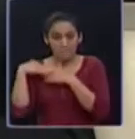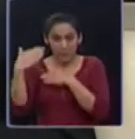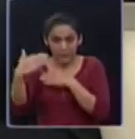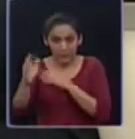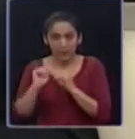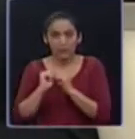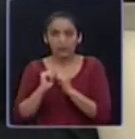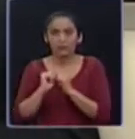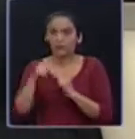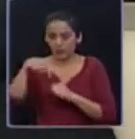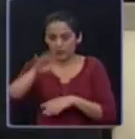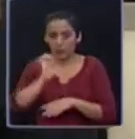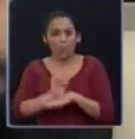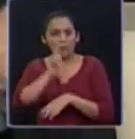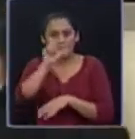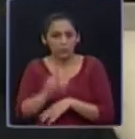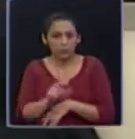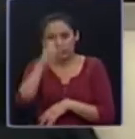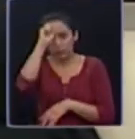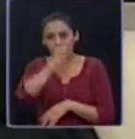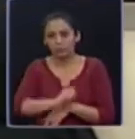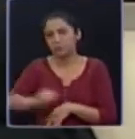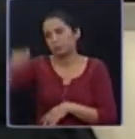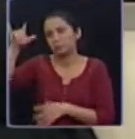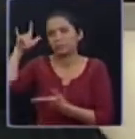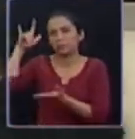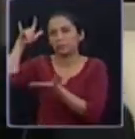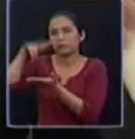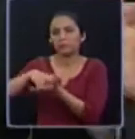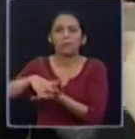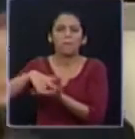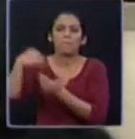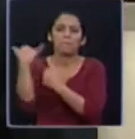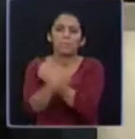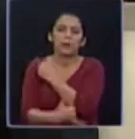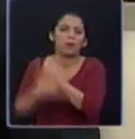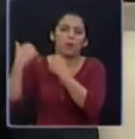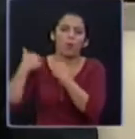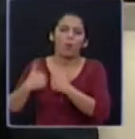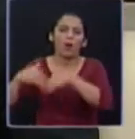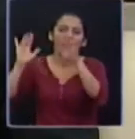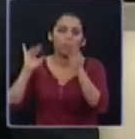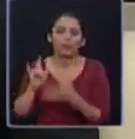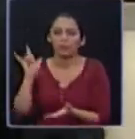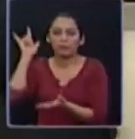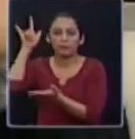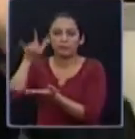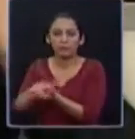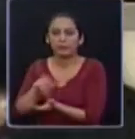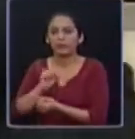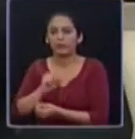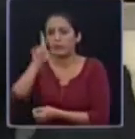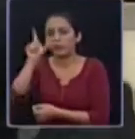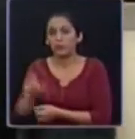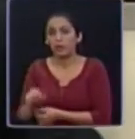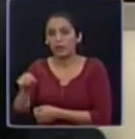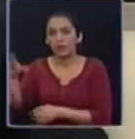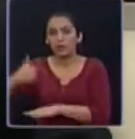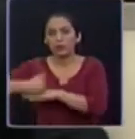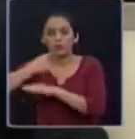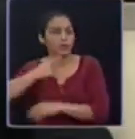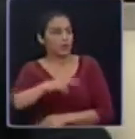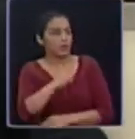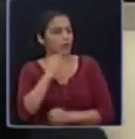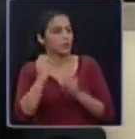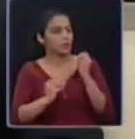connacional nuestro se le inadmita en el aeropuerto de otra nación o en un puerto terrestre de ingreso a otra nación, y se le diga, no señor, usted aquí viene a hacer cualquier